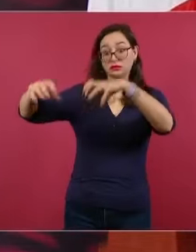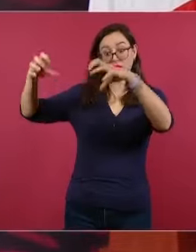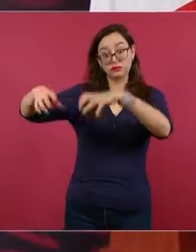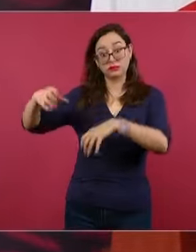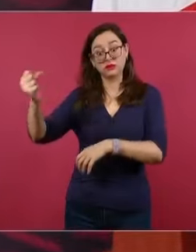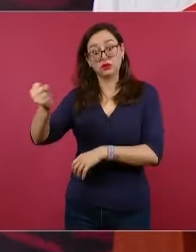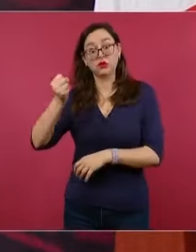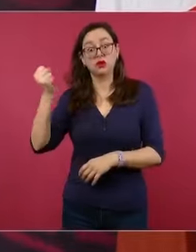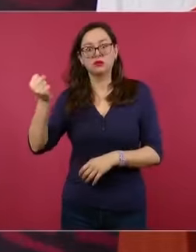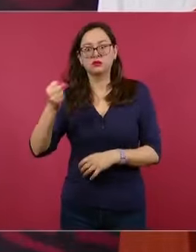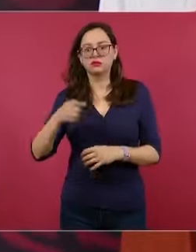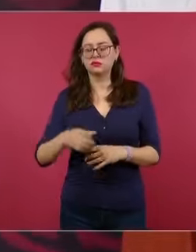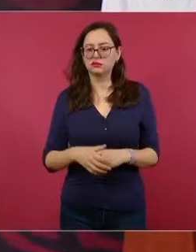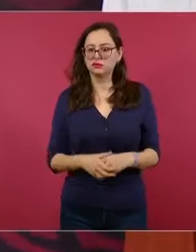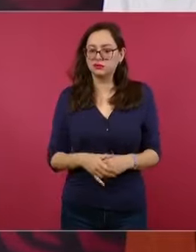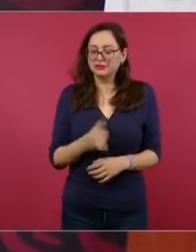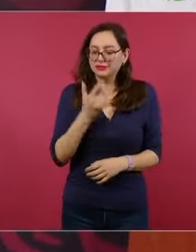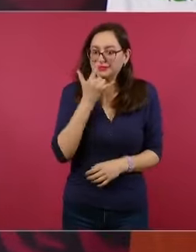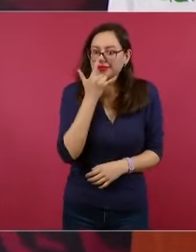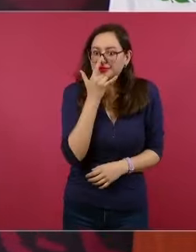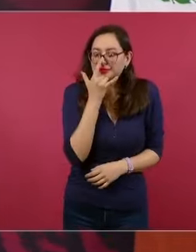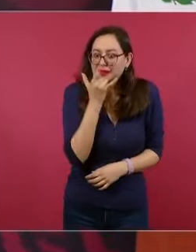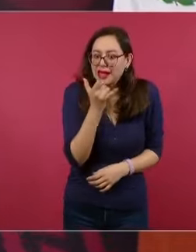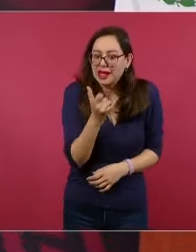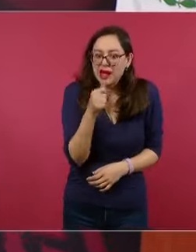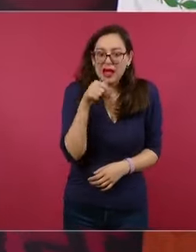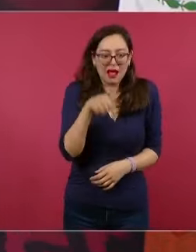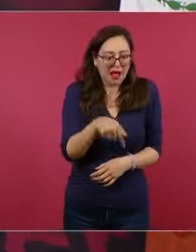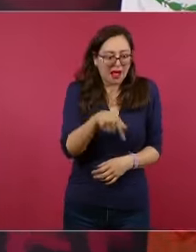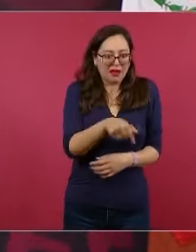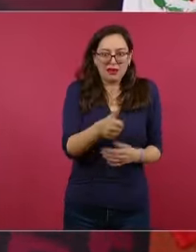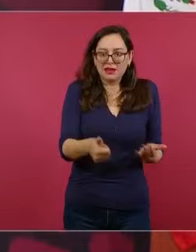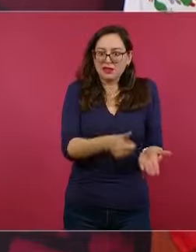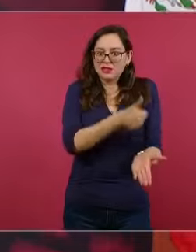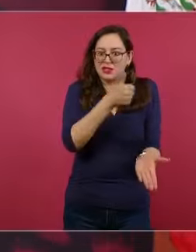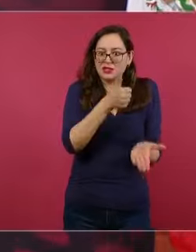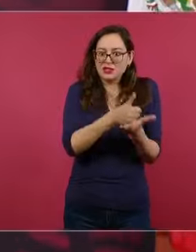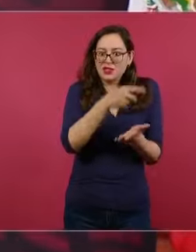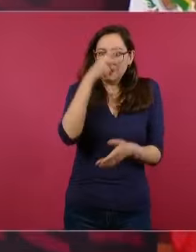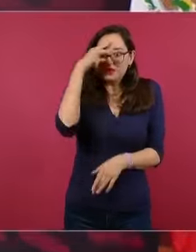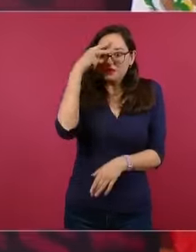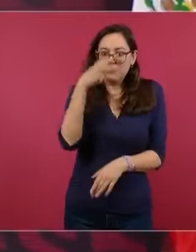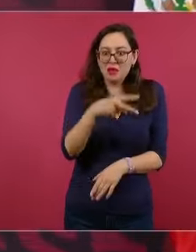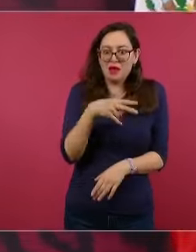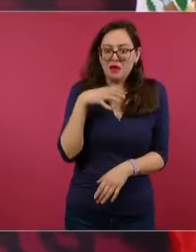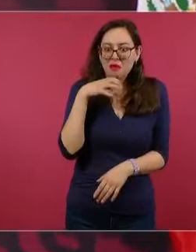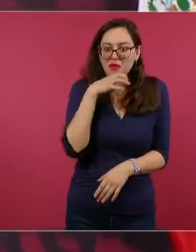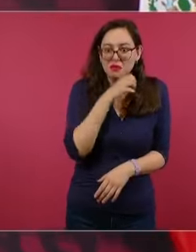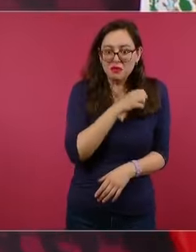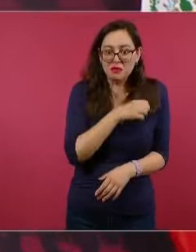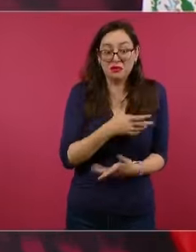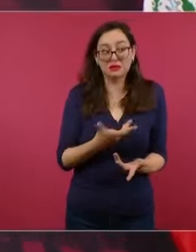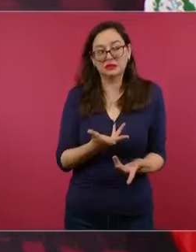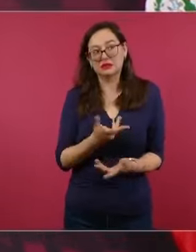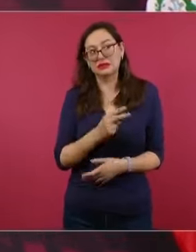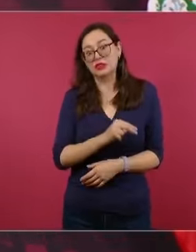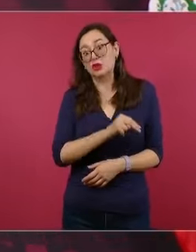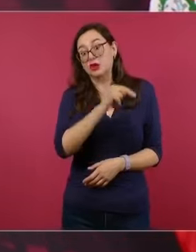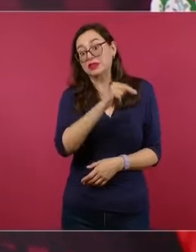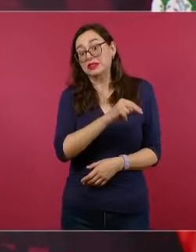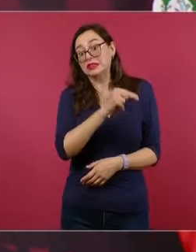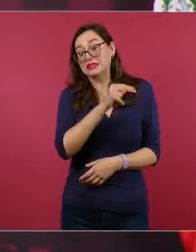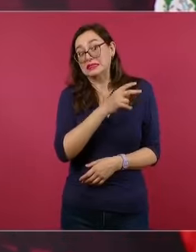Aquí en la en la ciudad y ahora que vamos para el norte pues me imagino que